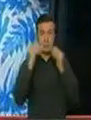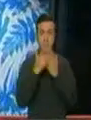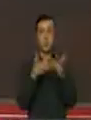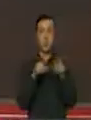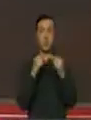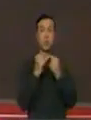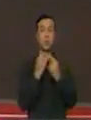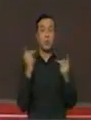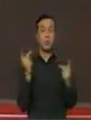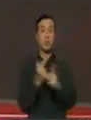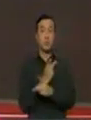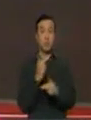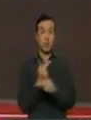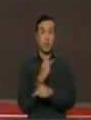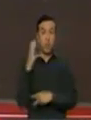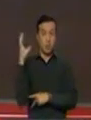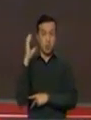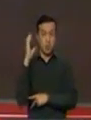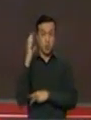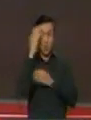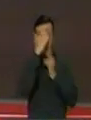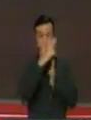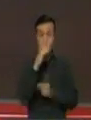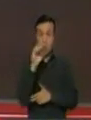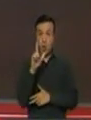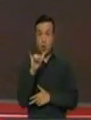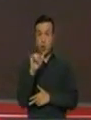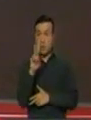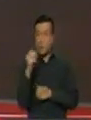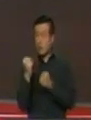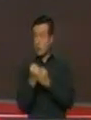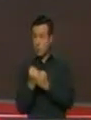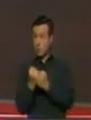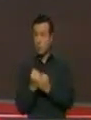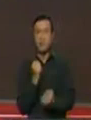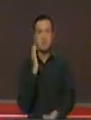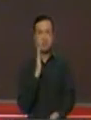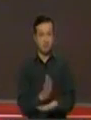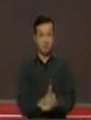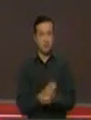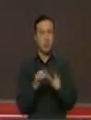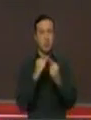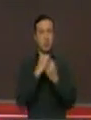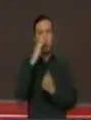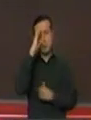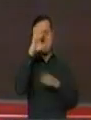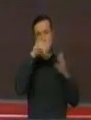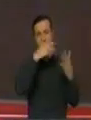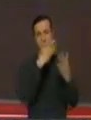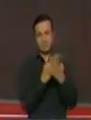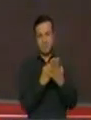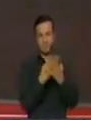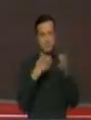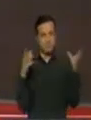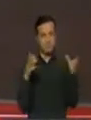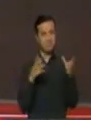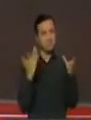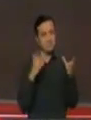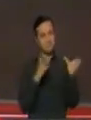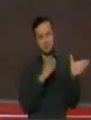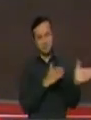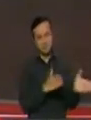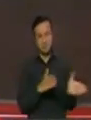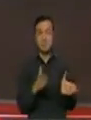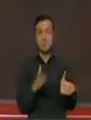colectiva que apoyaba al Grupo Armado de Colombia, Oliver Sinisterra, fue desarticulada por la Policía Nacional. Gran Victoria 3 fue el nombre de la operación en la